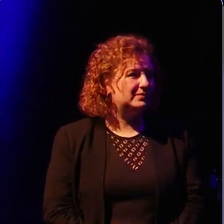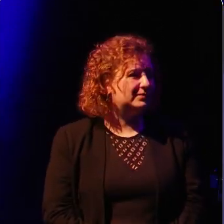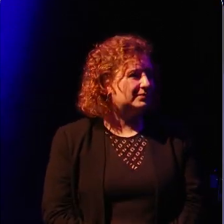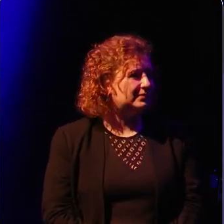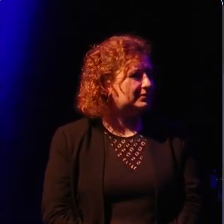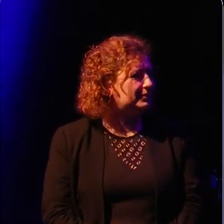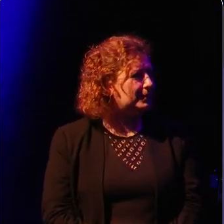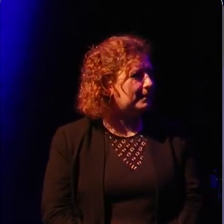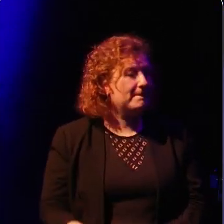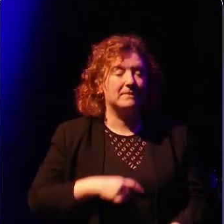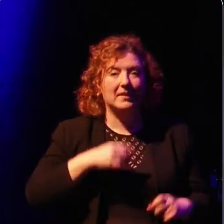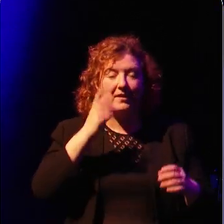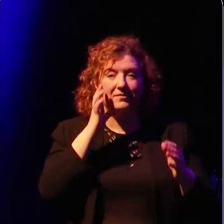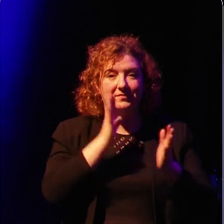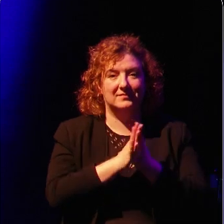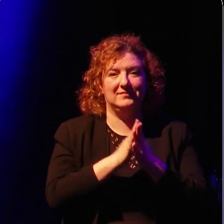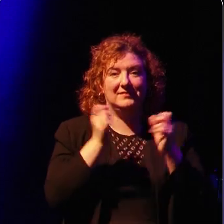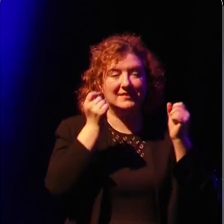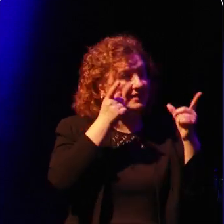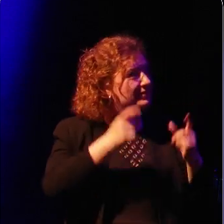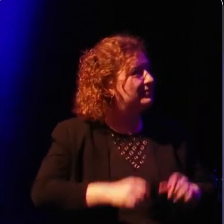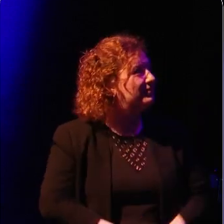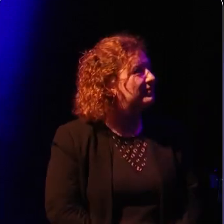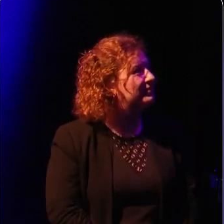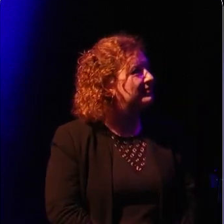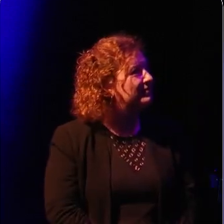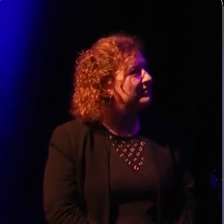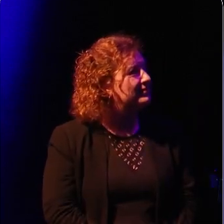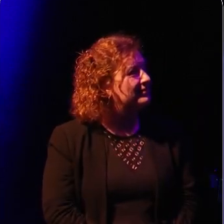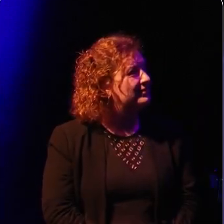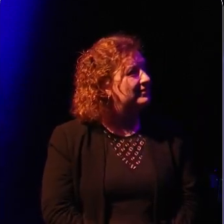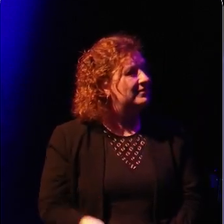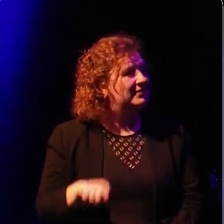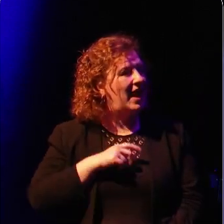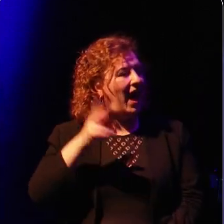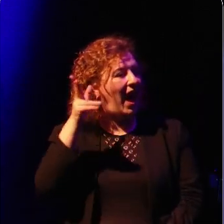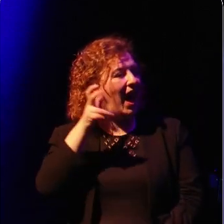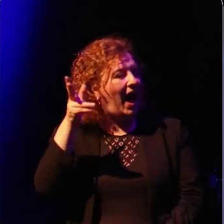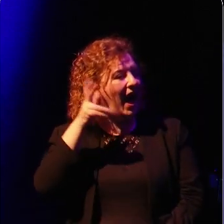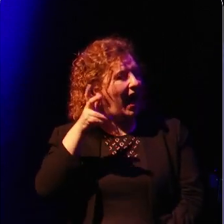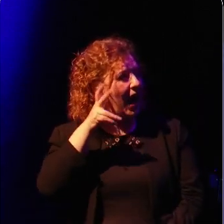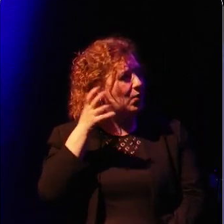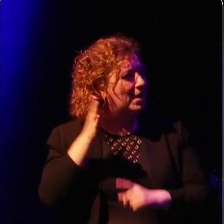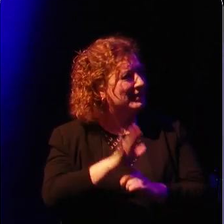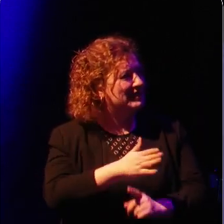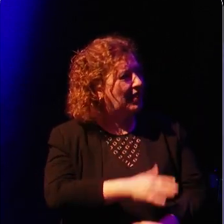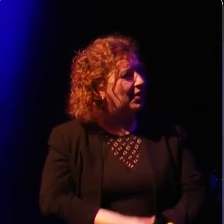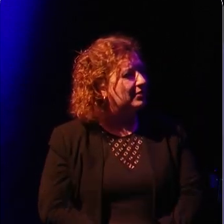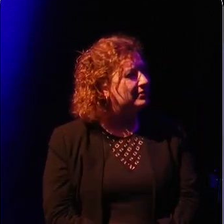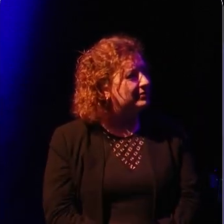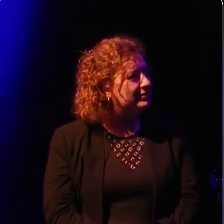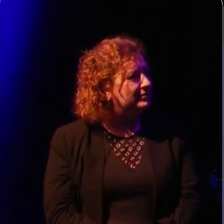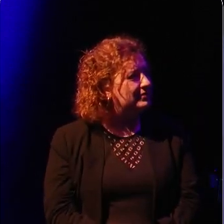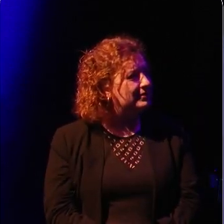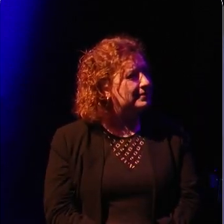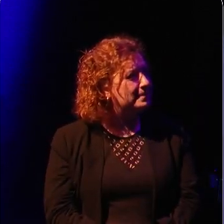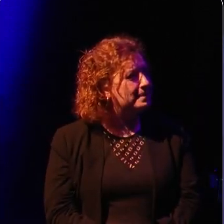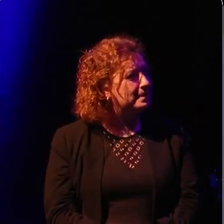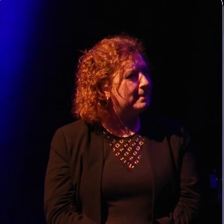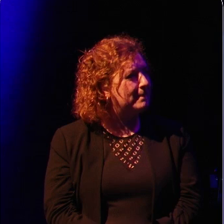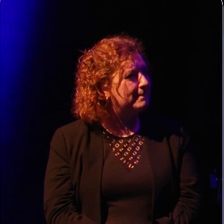¿Nos despertamos un poco? Si nos acompaña un audio que viene con esta presentación.